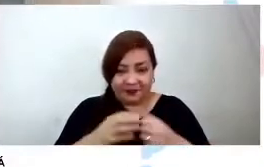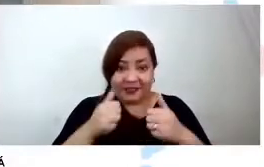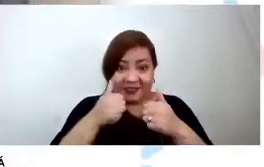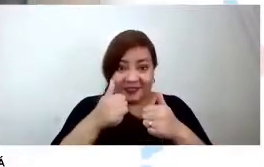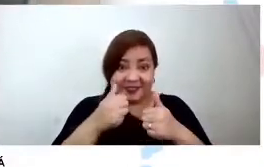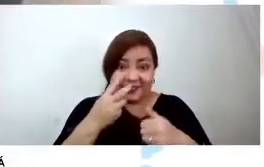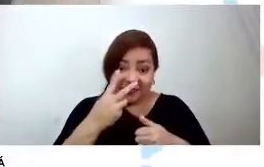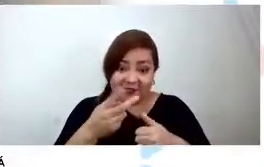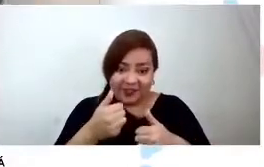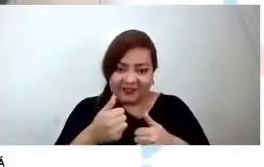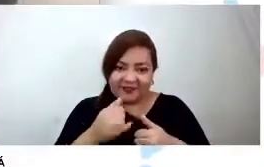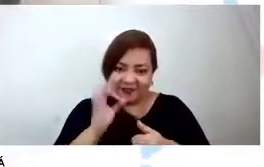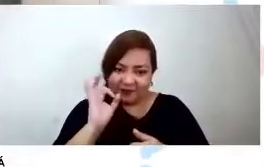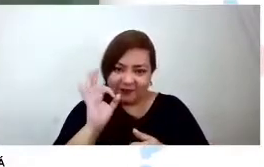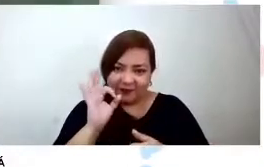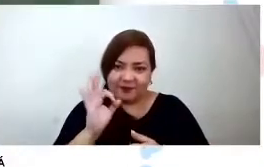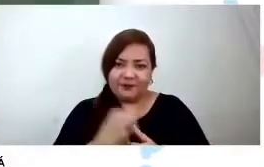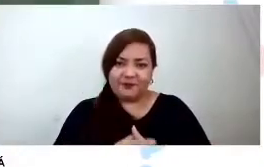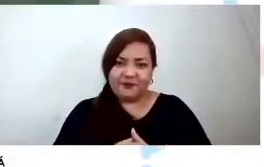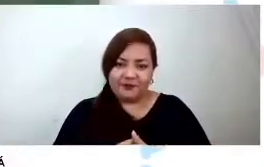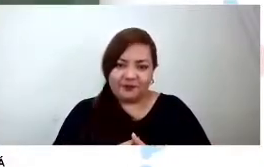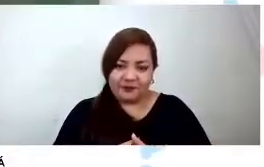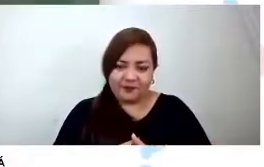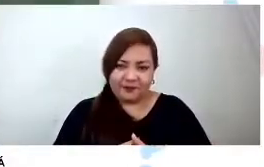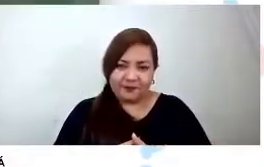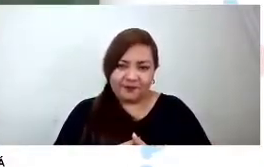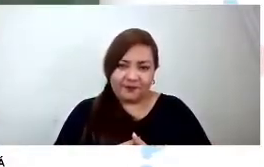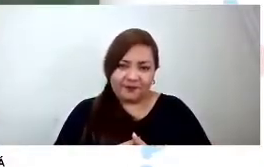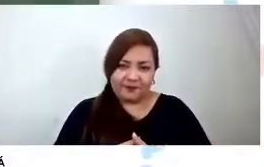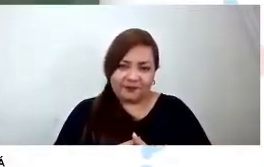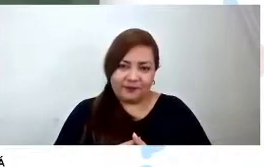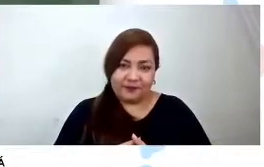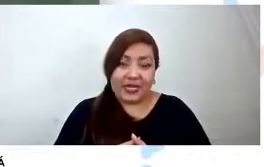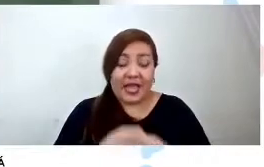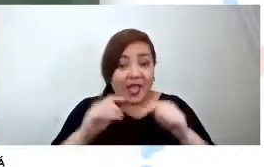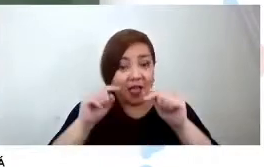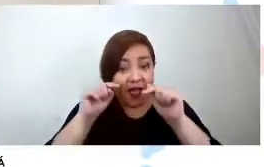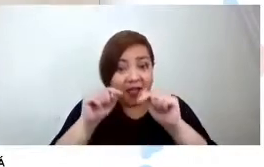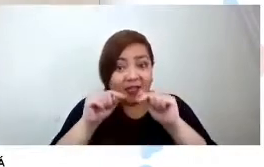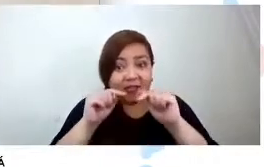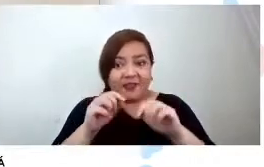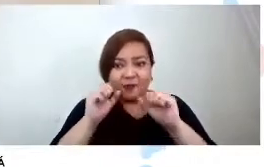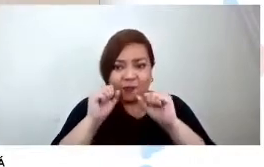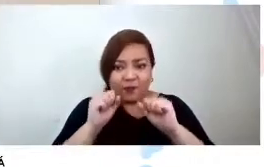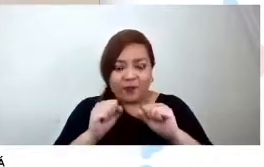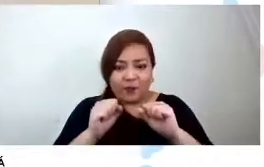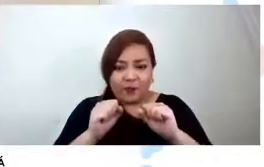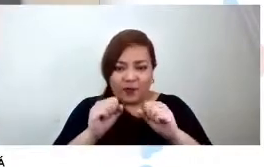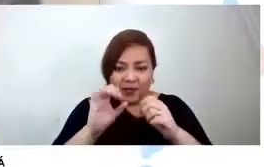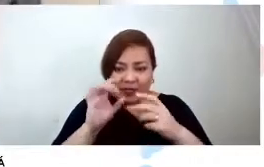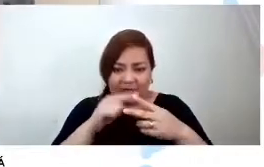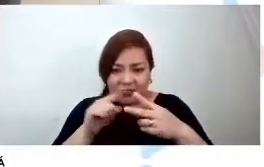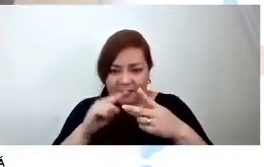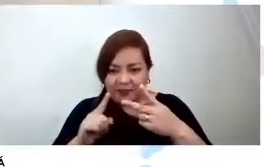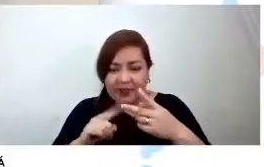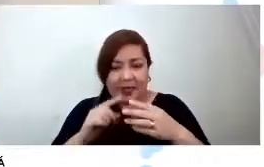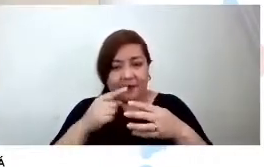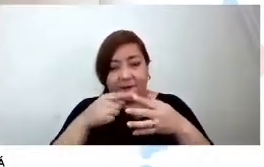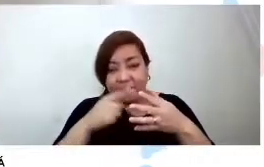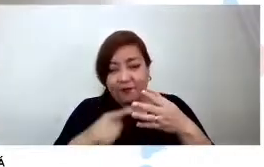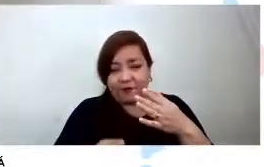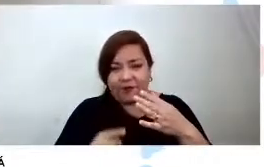bien? Sí, se ve súper. Y aquí podemos identificar varias partes del cráneo. A mí me